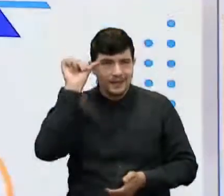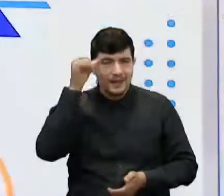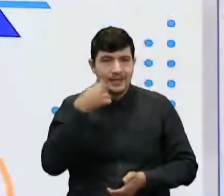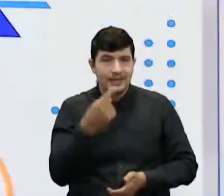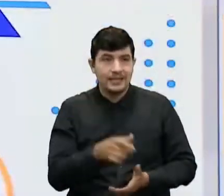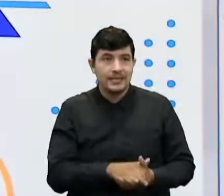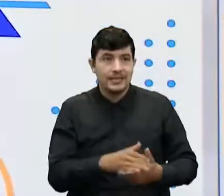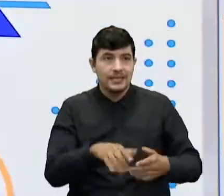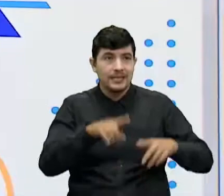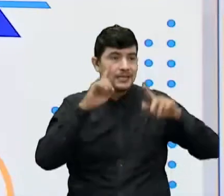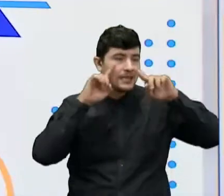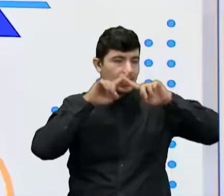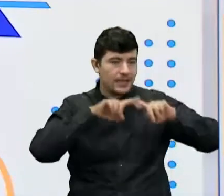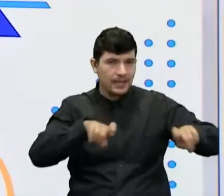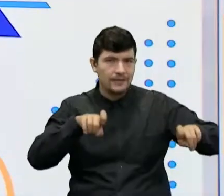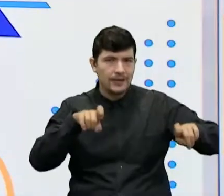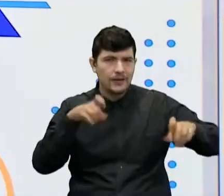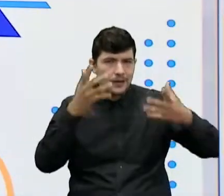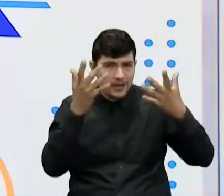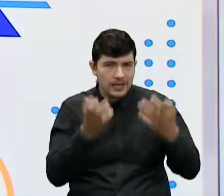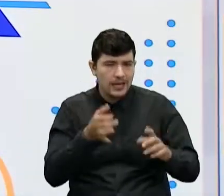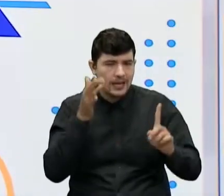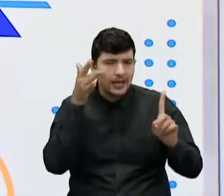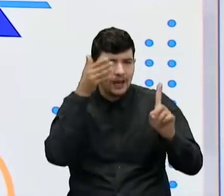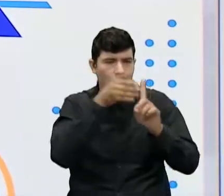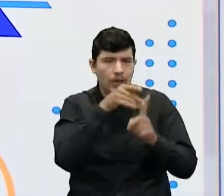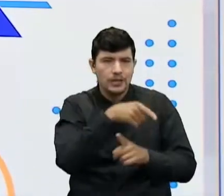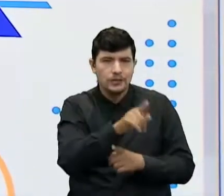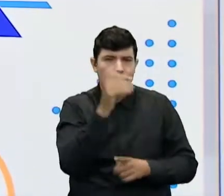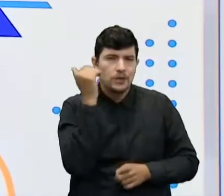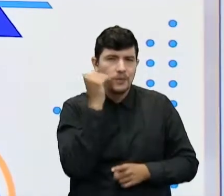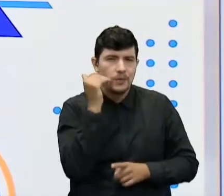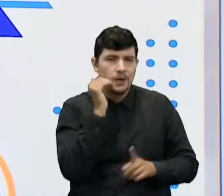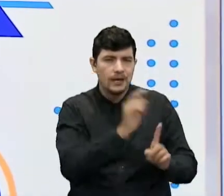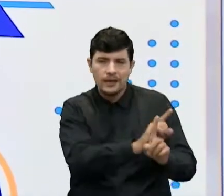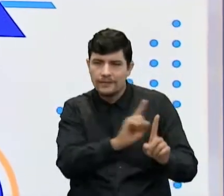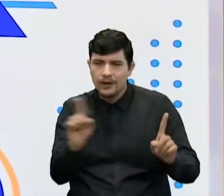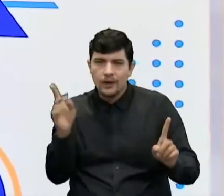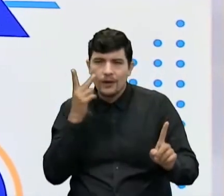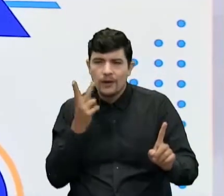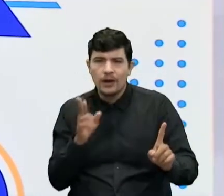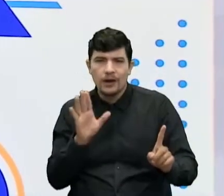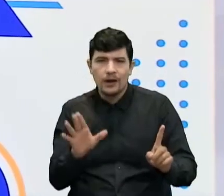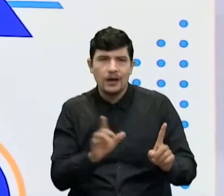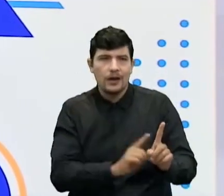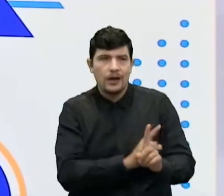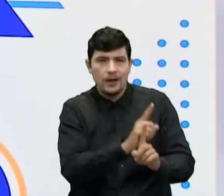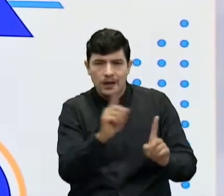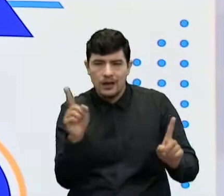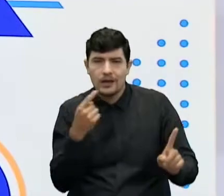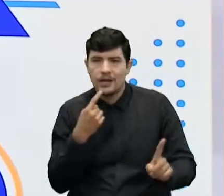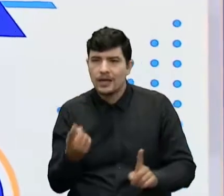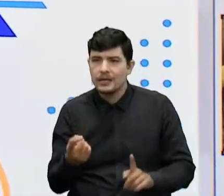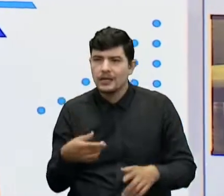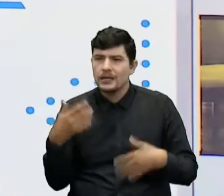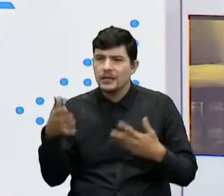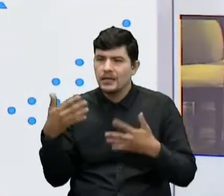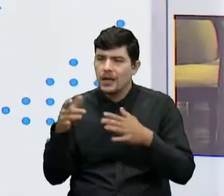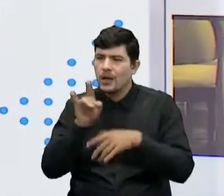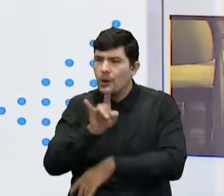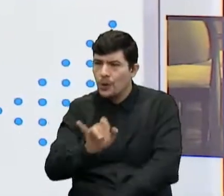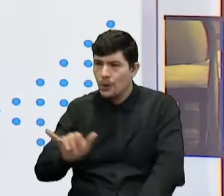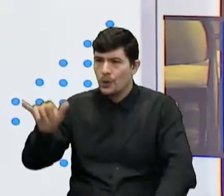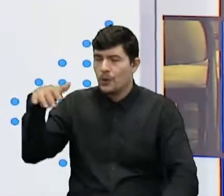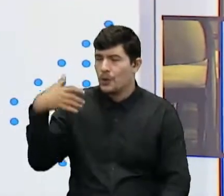El científico ese Que quería conquistar A la muchacha Y vio pasar A la muchacha Pasar Y le dijo Uy